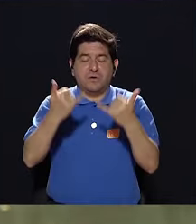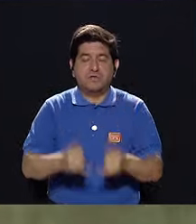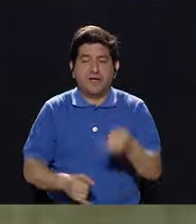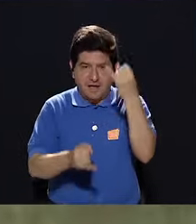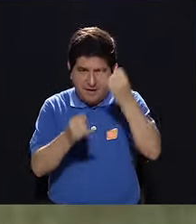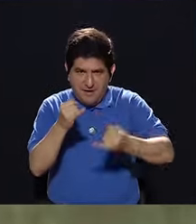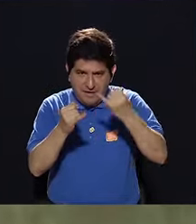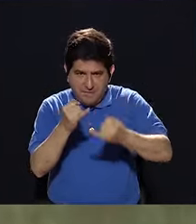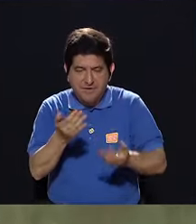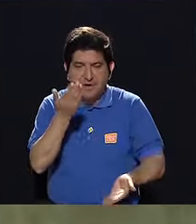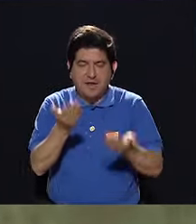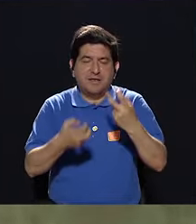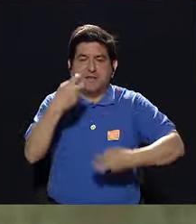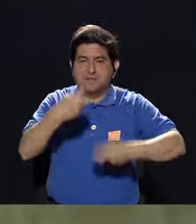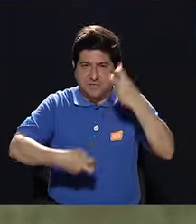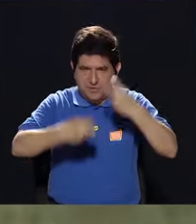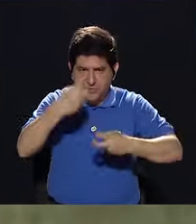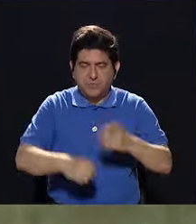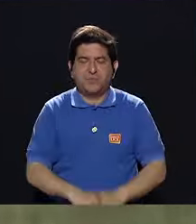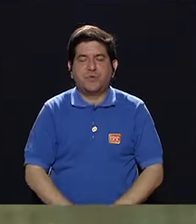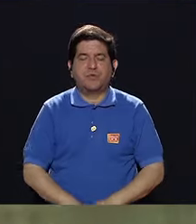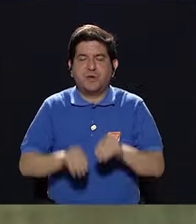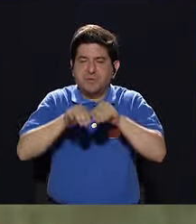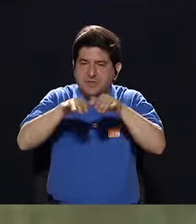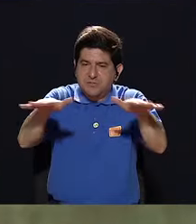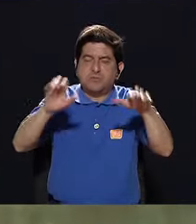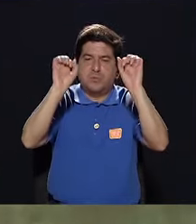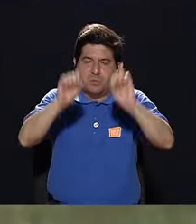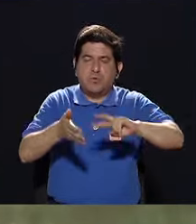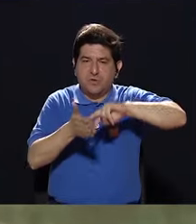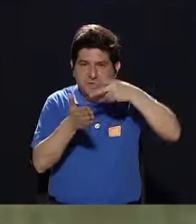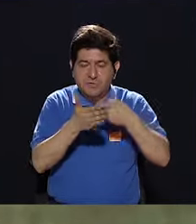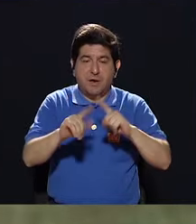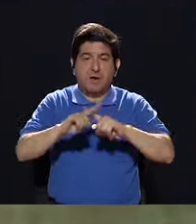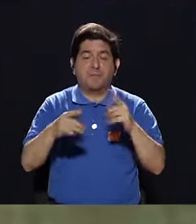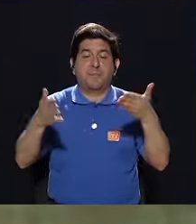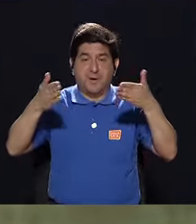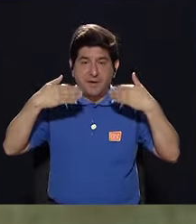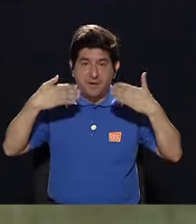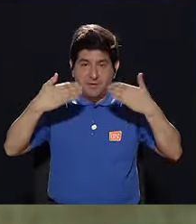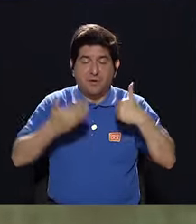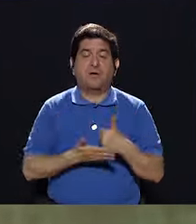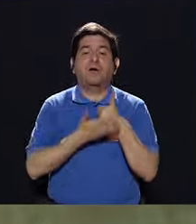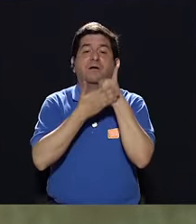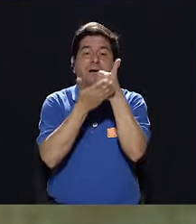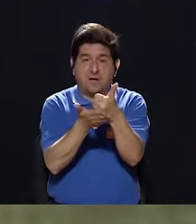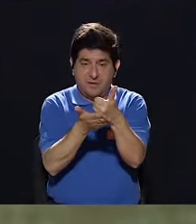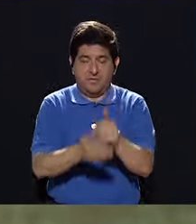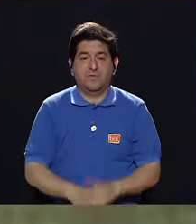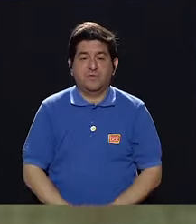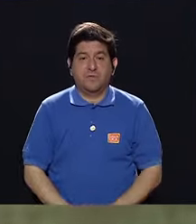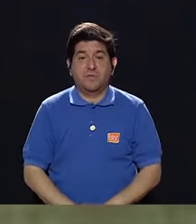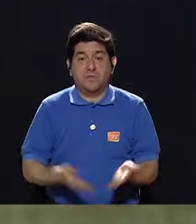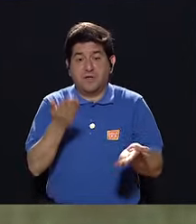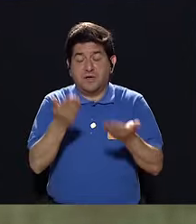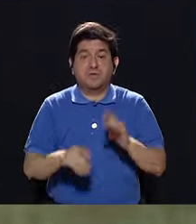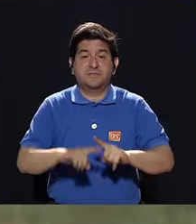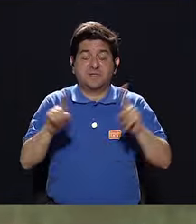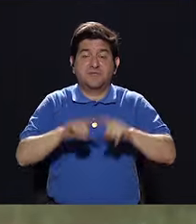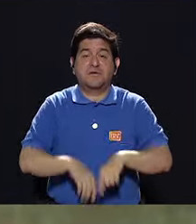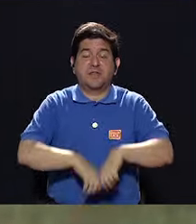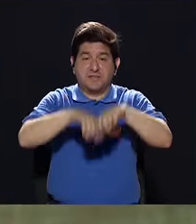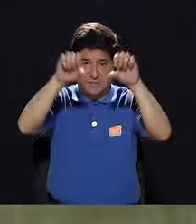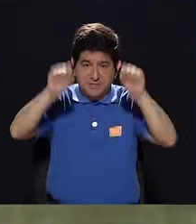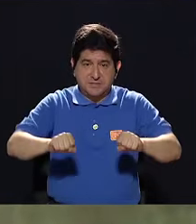abajo podrían generar algunos problemas de inundación, pero que también ambientalmente le pueden servir a las colonias o